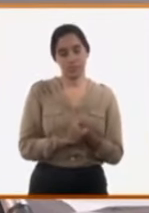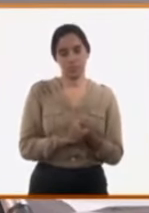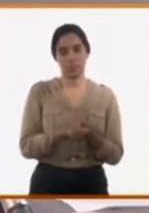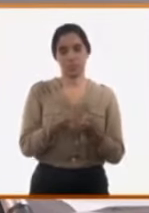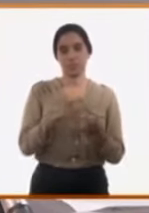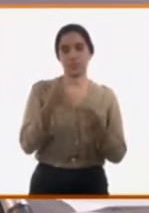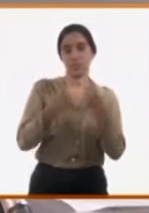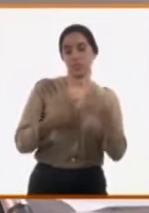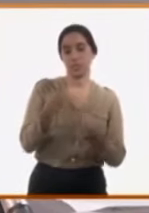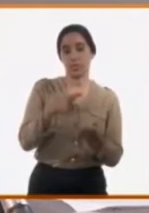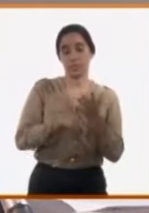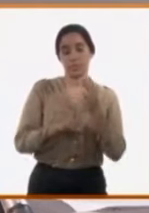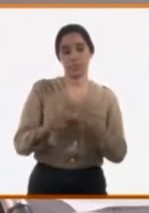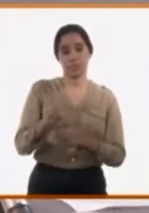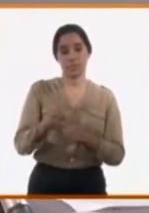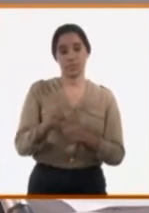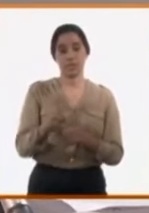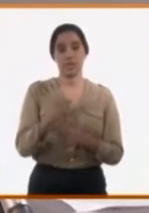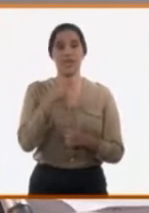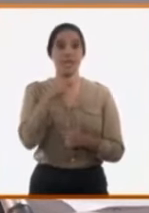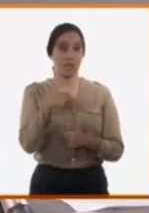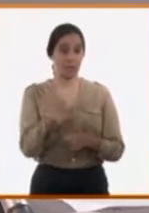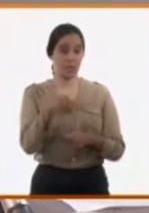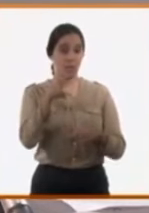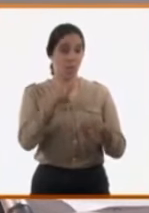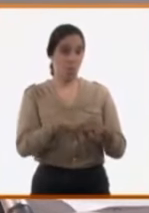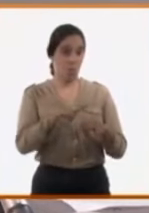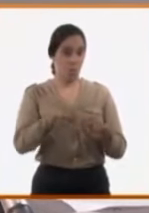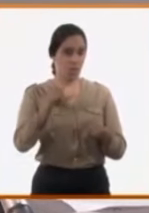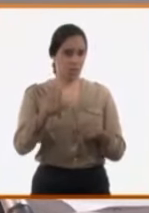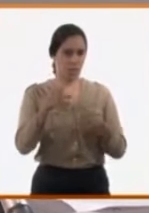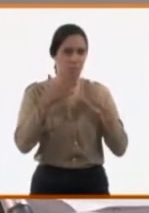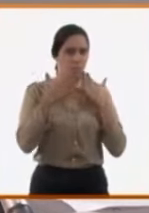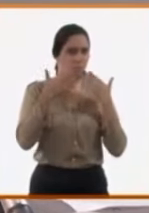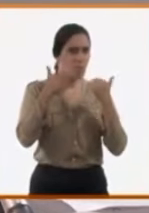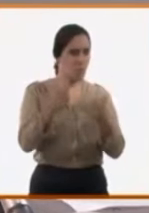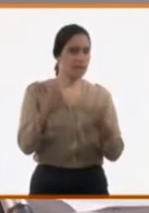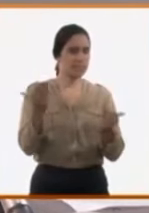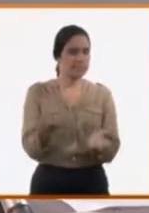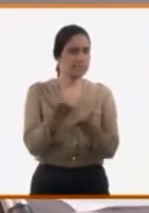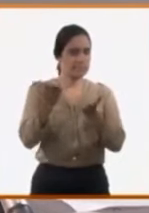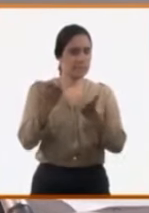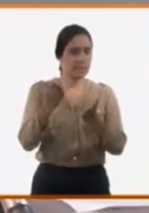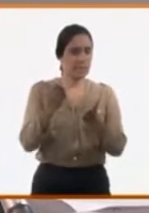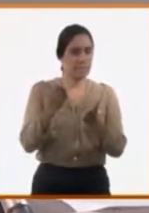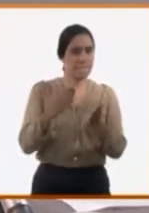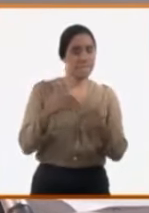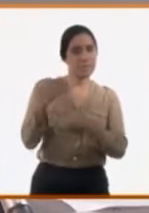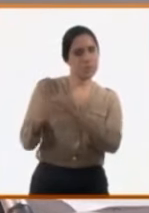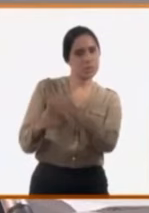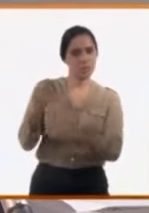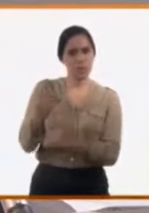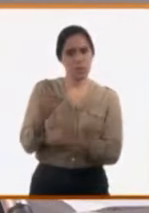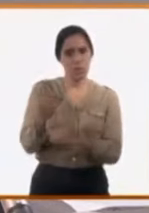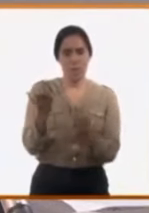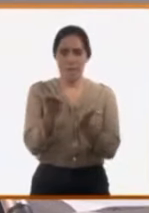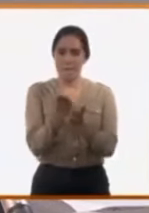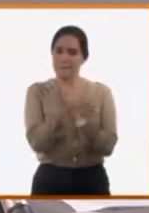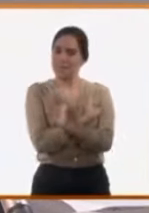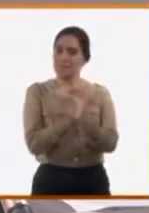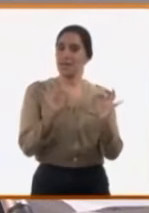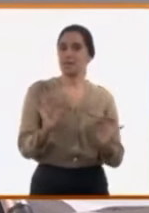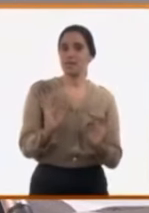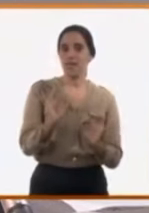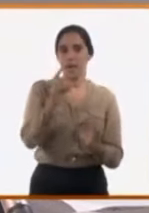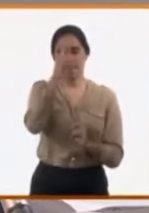Gracias por ejemplo gin hizo un buen proceso desarrolló un buen proceso sobre todo con las carreras médicas y pedagógicas de